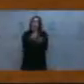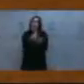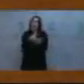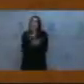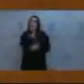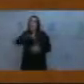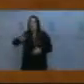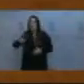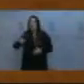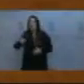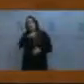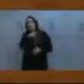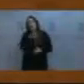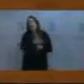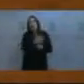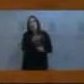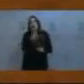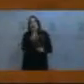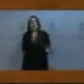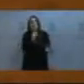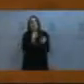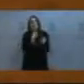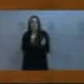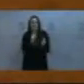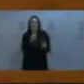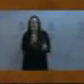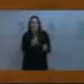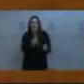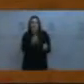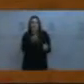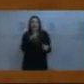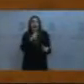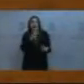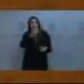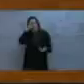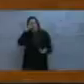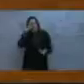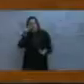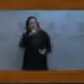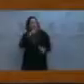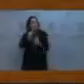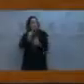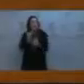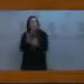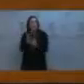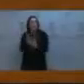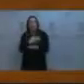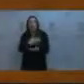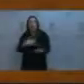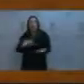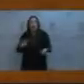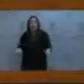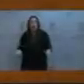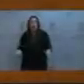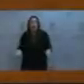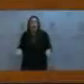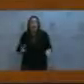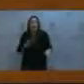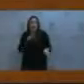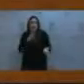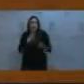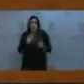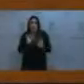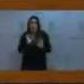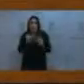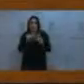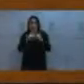estamentos? Apelaba usted antes al diálogo. ¿A qué diálogo apela usted en Madrid? Que cuando le vemos ir más allá de Pajares, le escuchamos